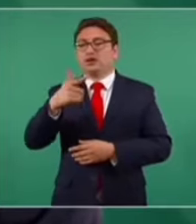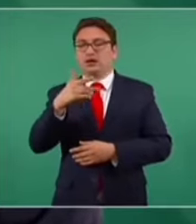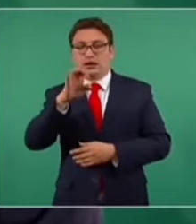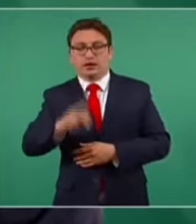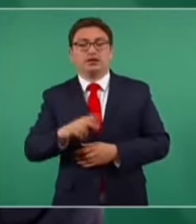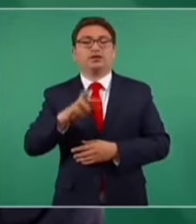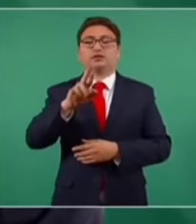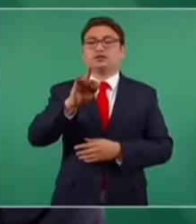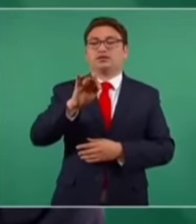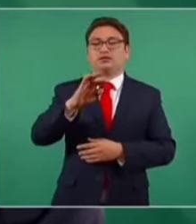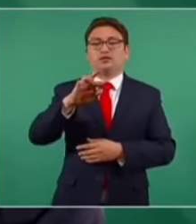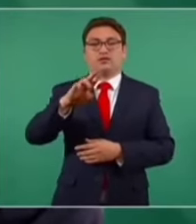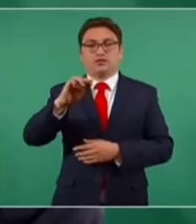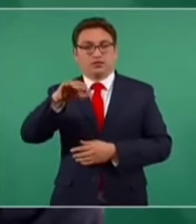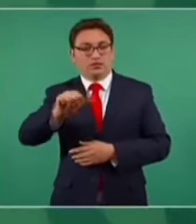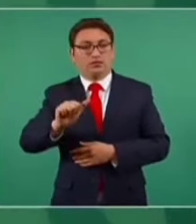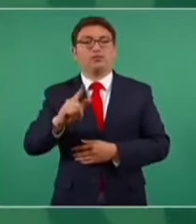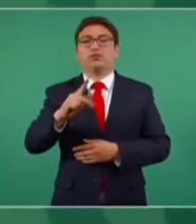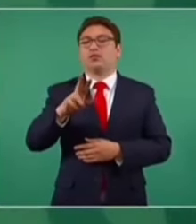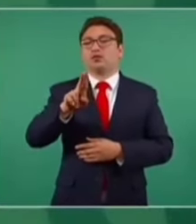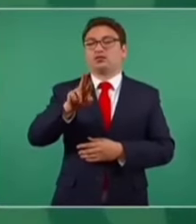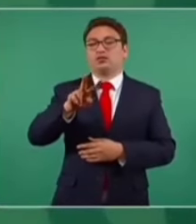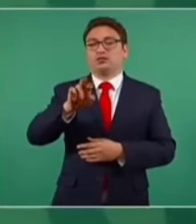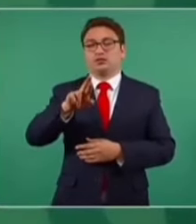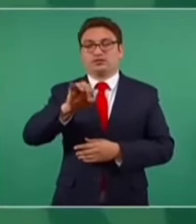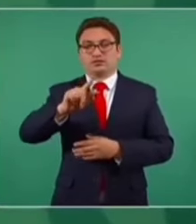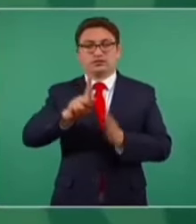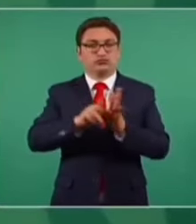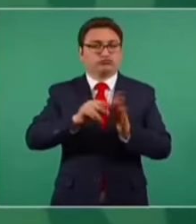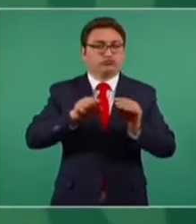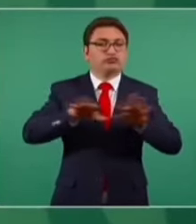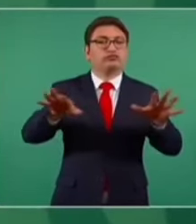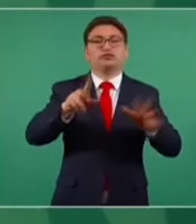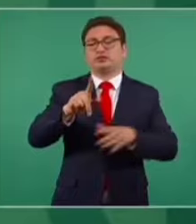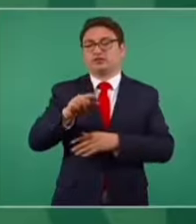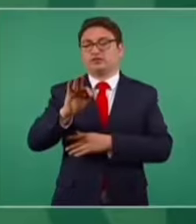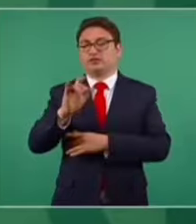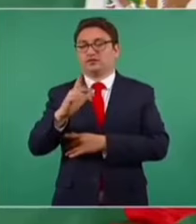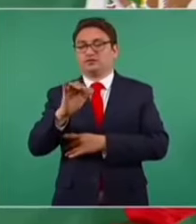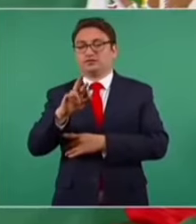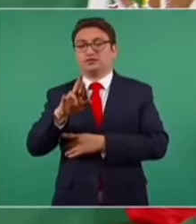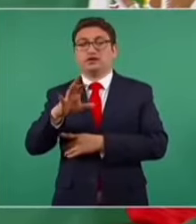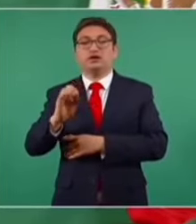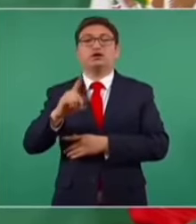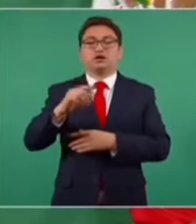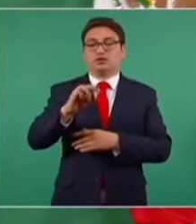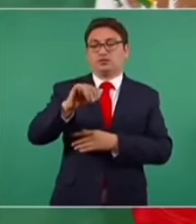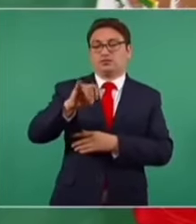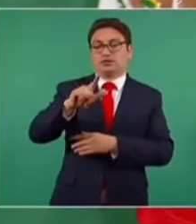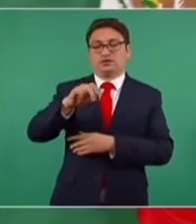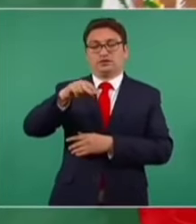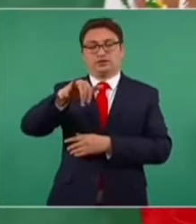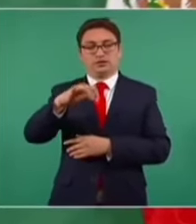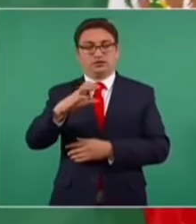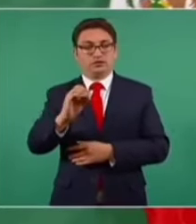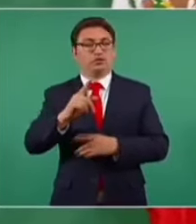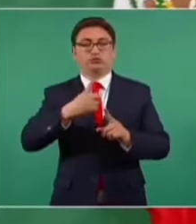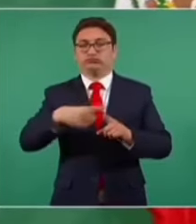Reforma, en El Universal, en El Financiero, en Milenio,